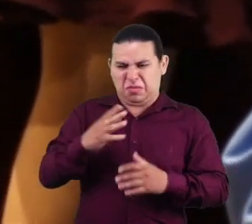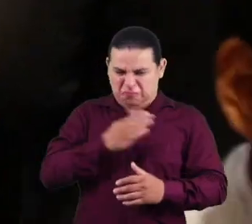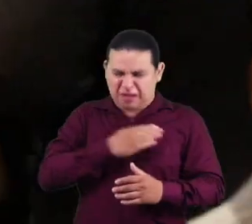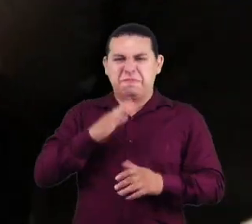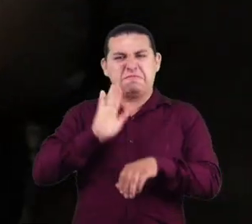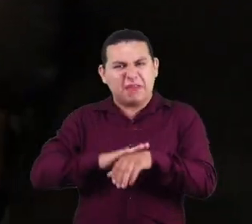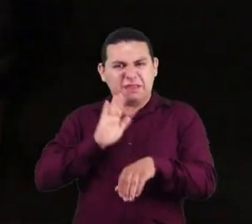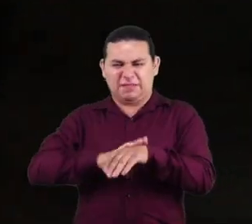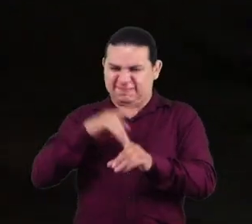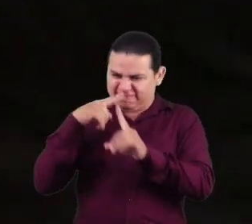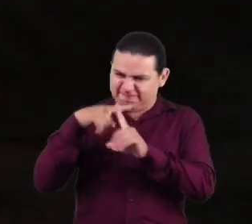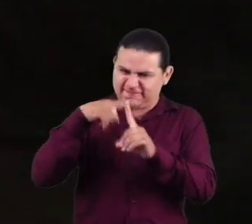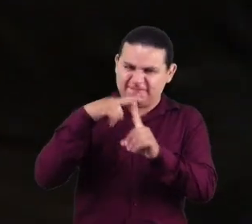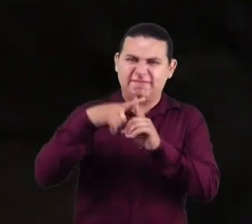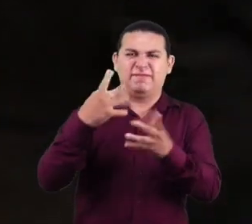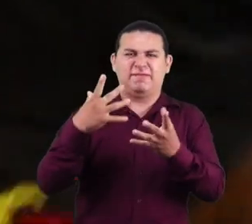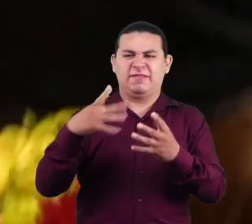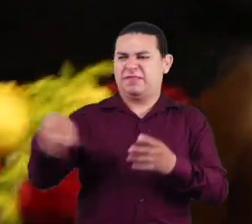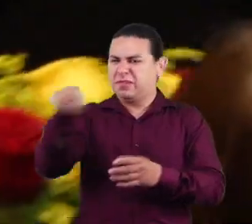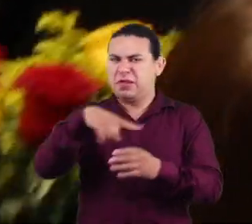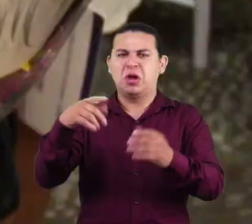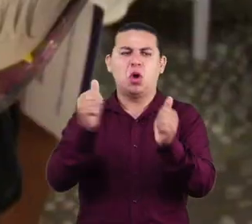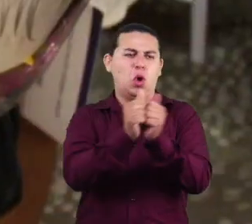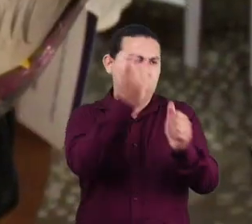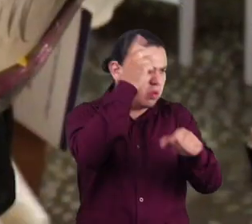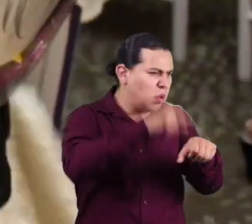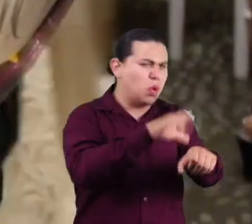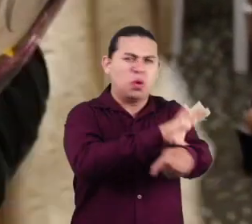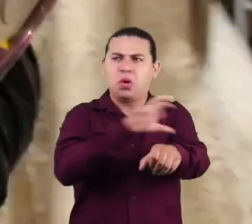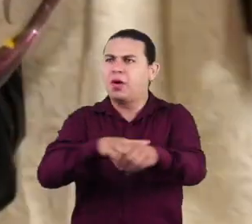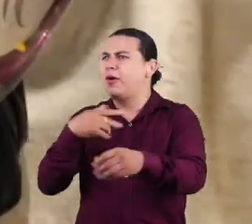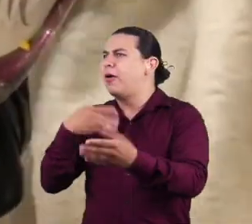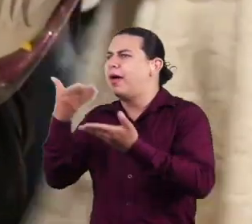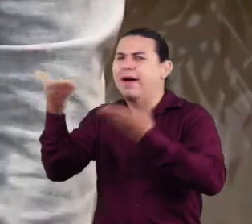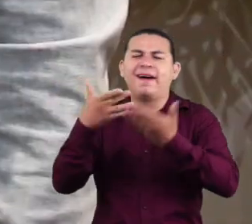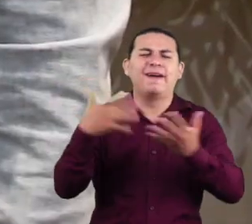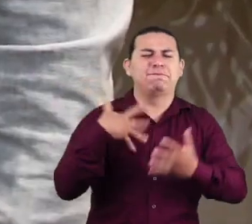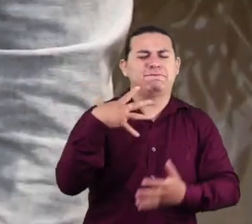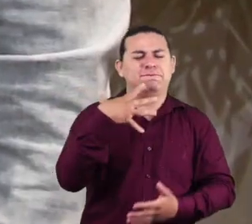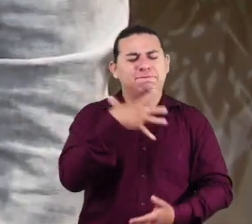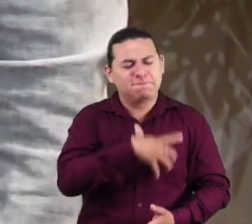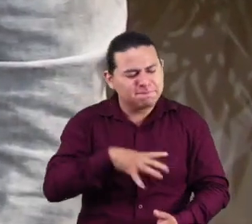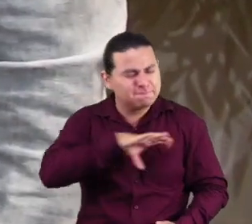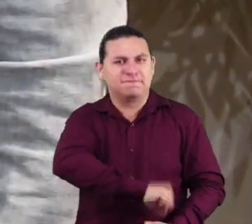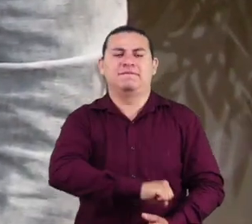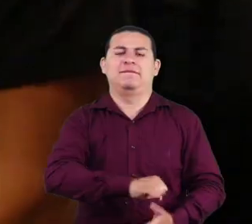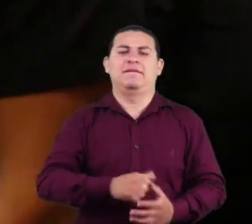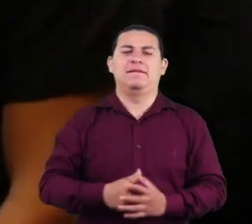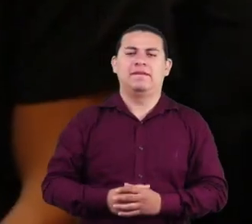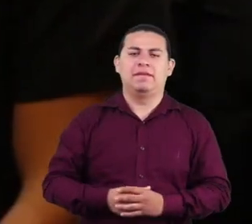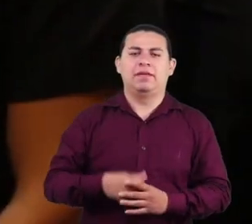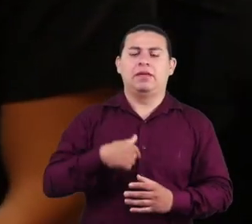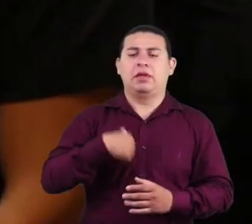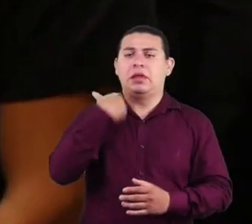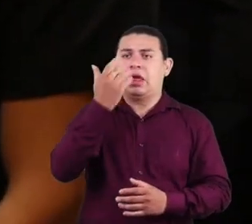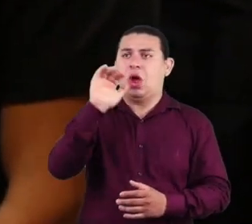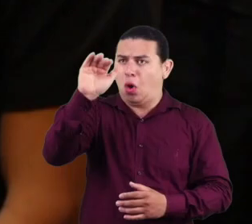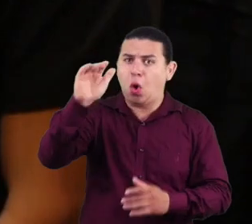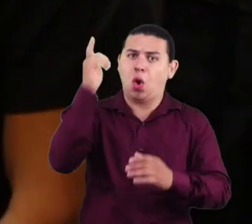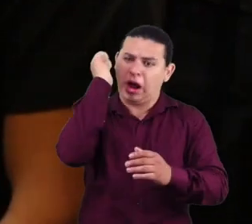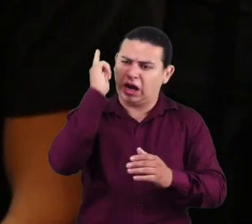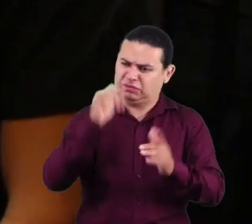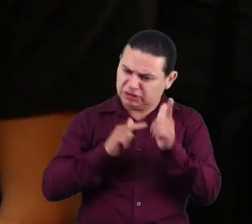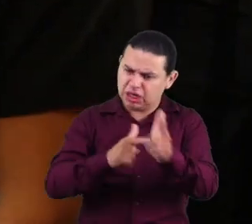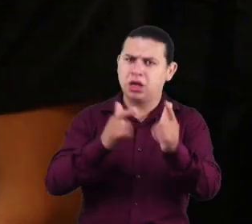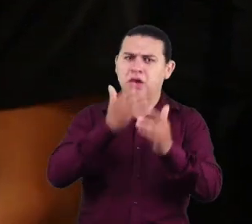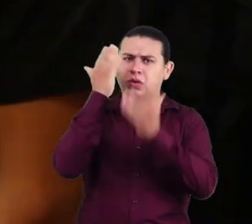verdad, sin contar con los directores, los coordinadores y todos los demás. Pues los que todavía no siguen estudiando, que siguen estudiando.